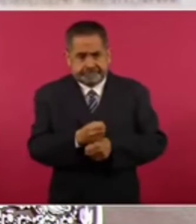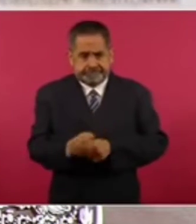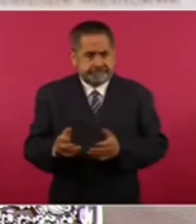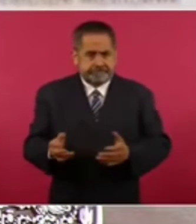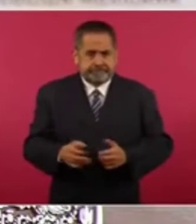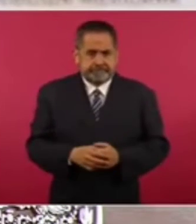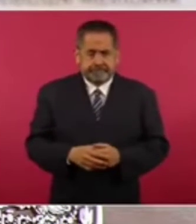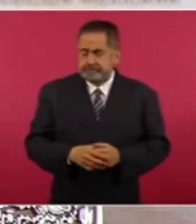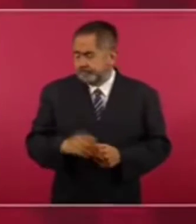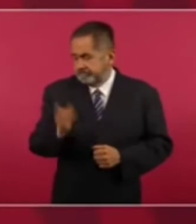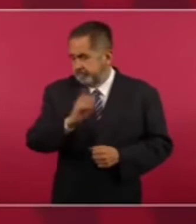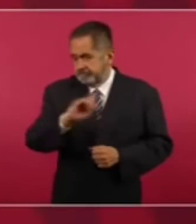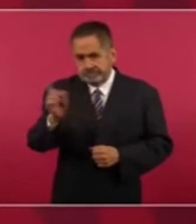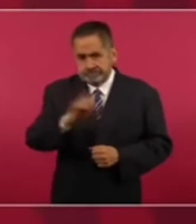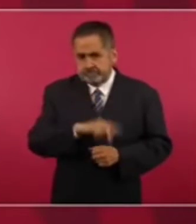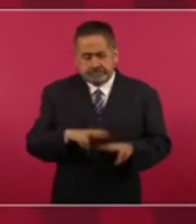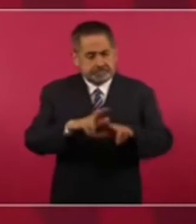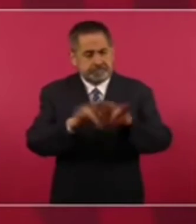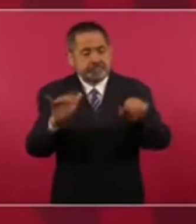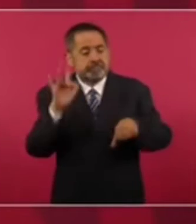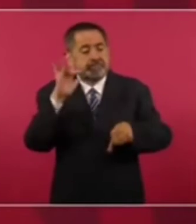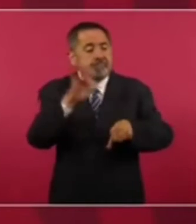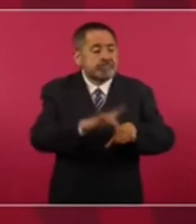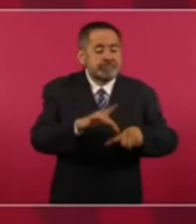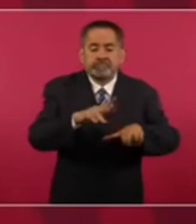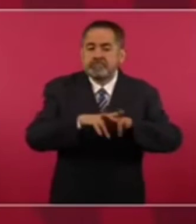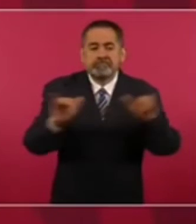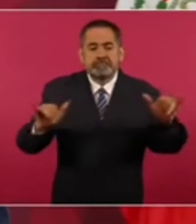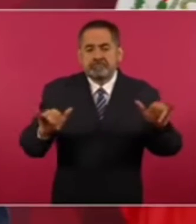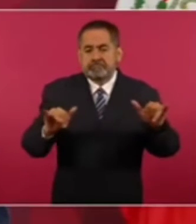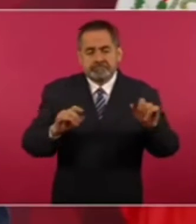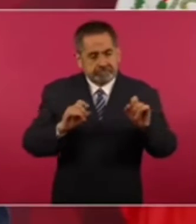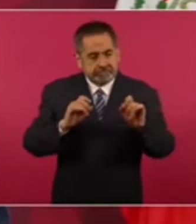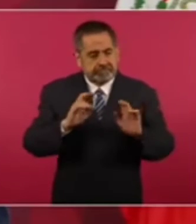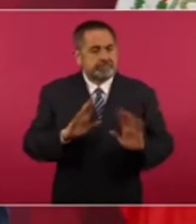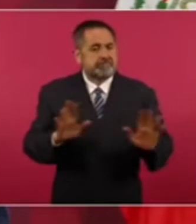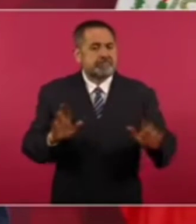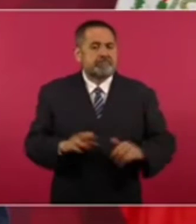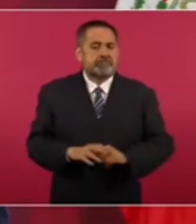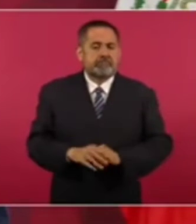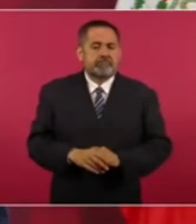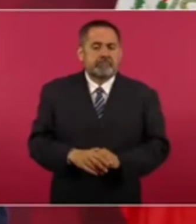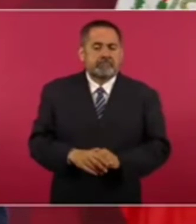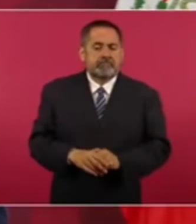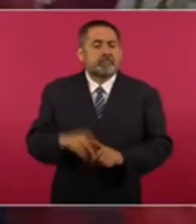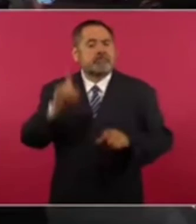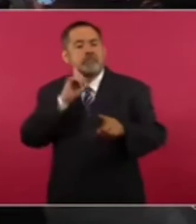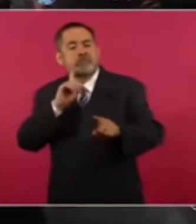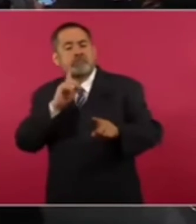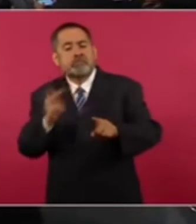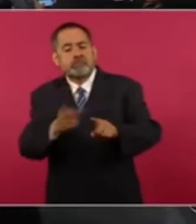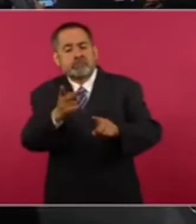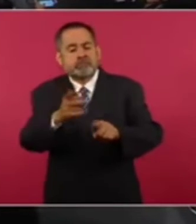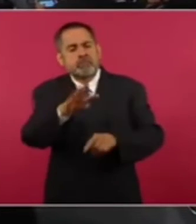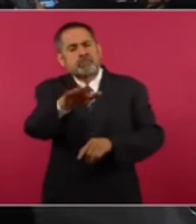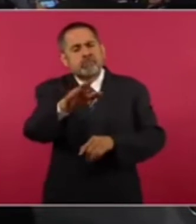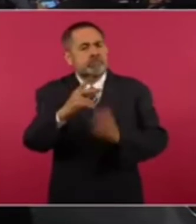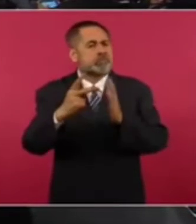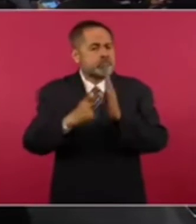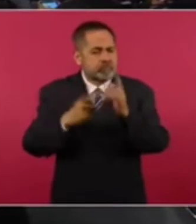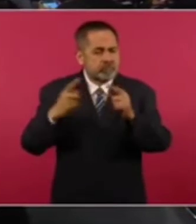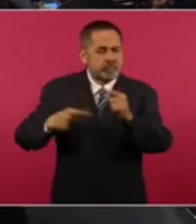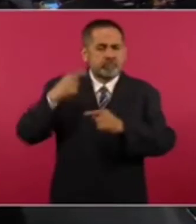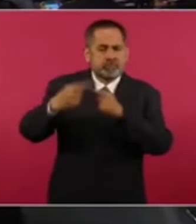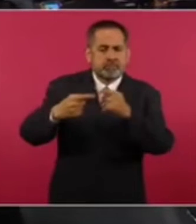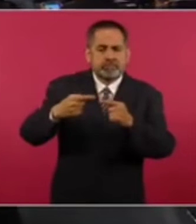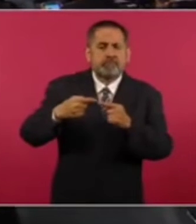no, bajo ninguna circunstancia. Presidente, sobre justo la no repetición de estos crímenes